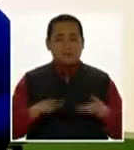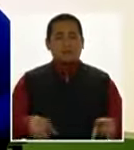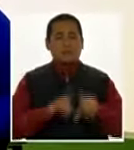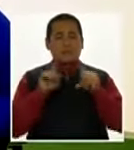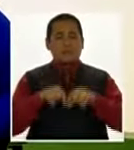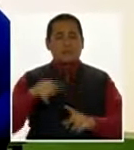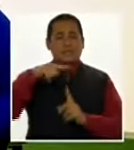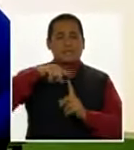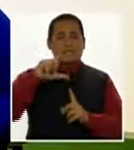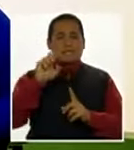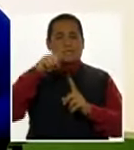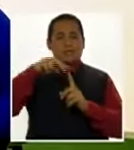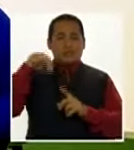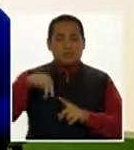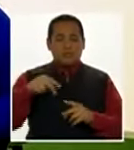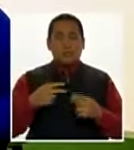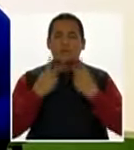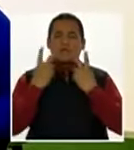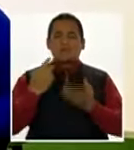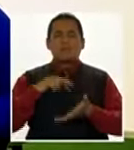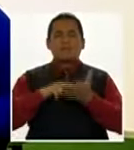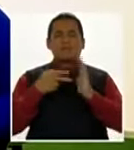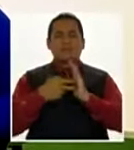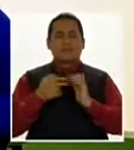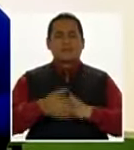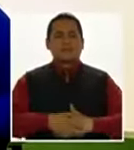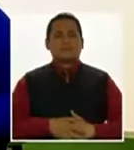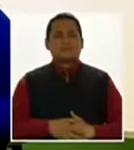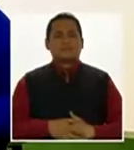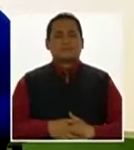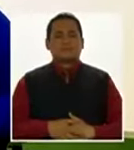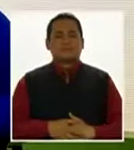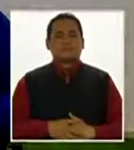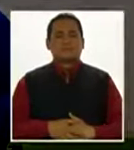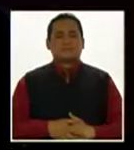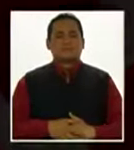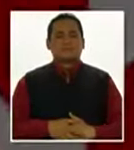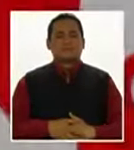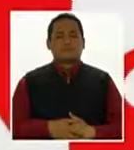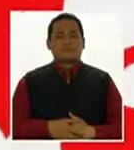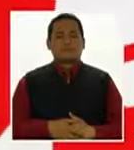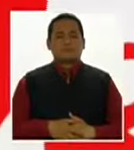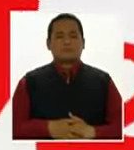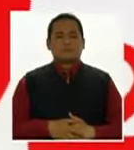para nosotros esta Teletón 2013. Veamos de qué se trata.